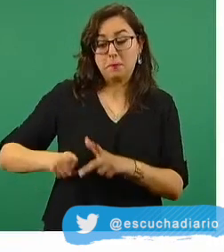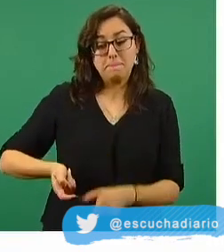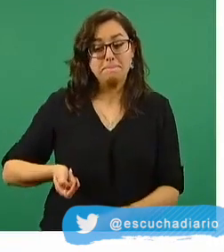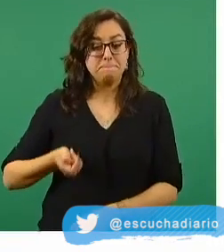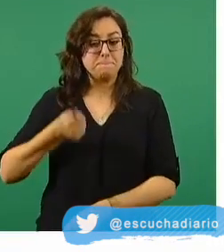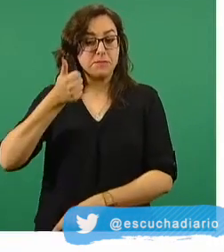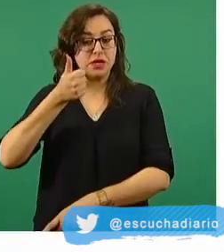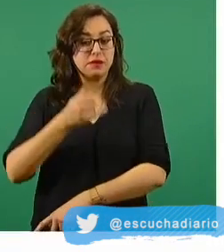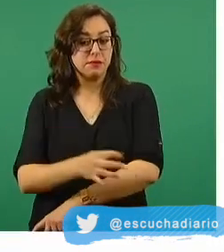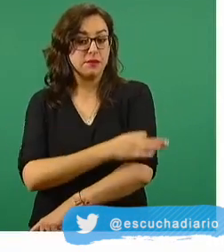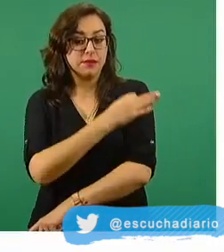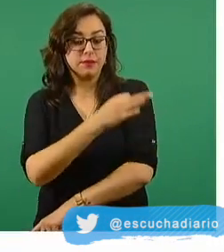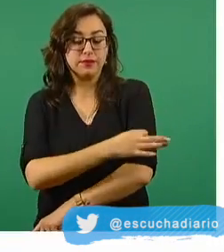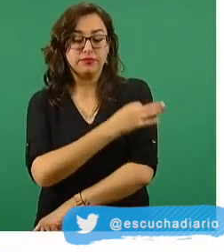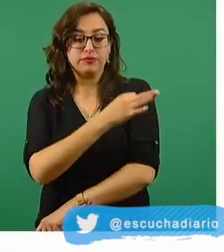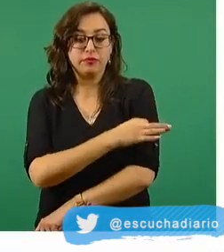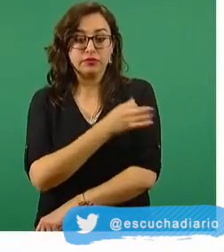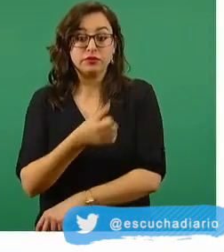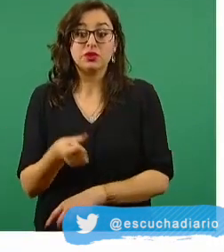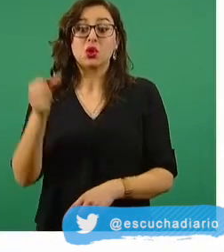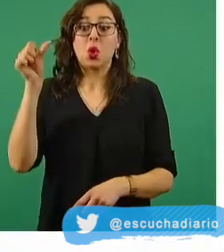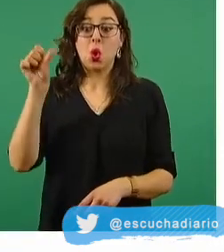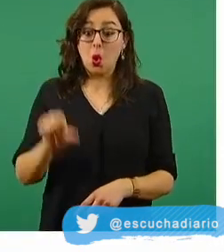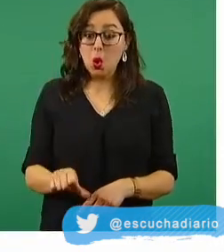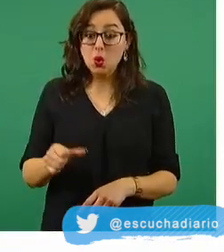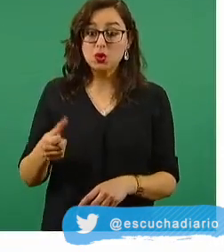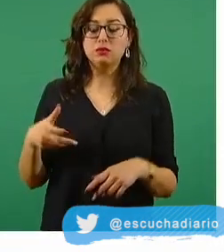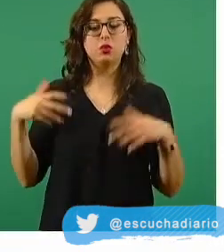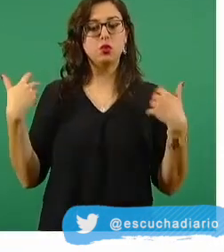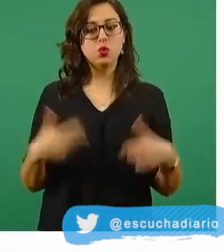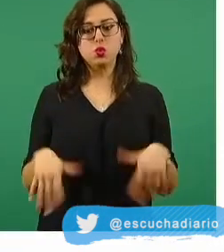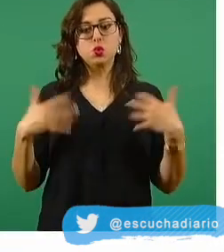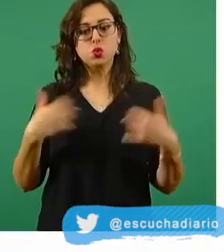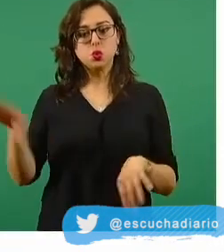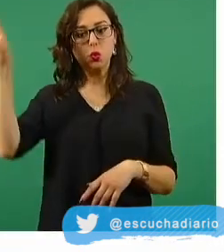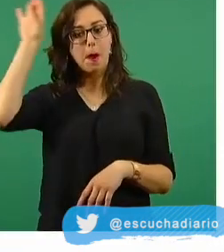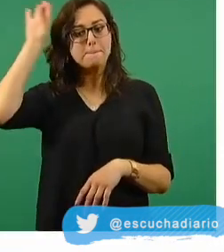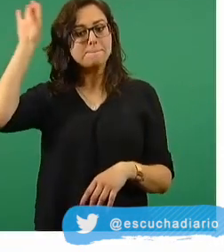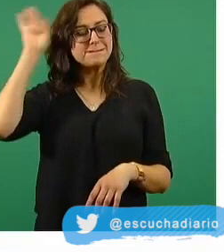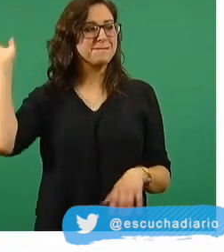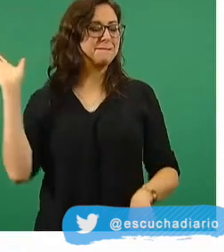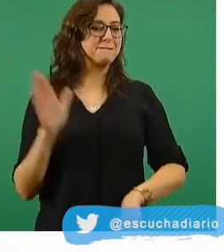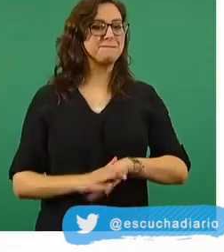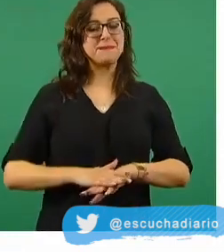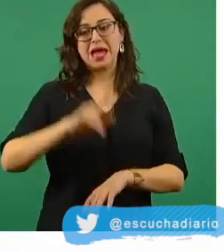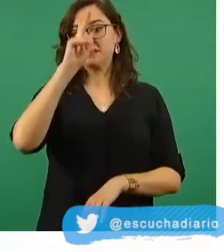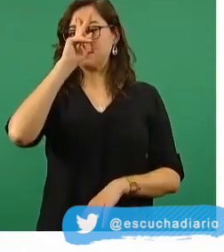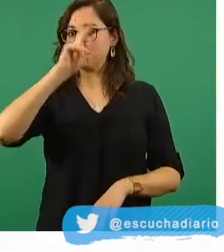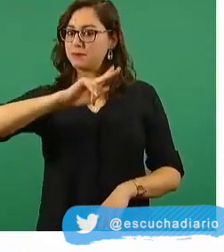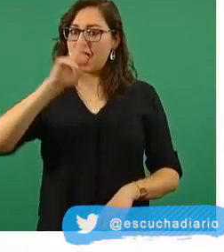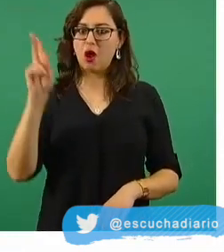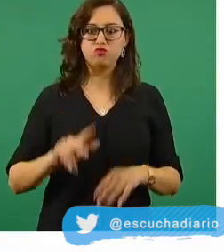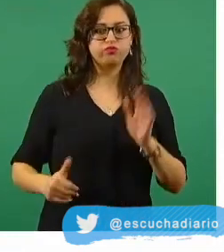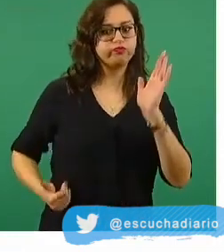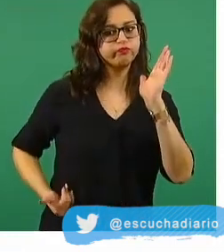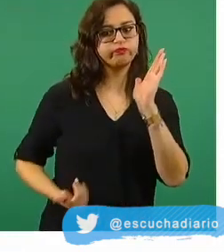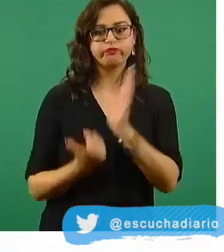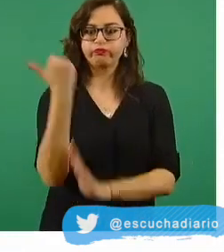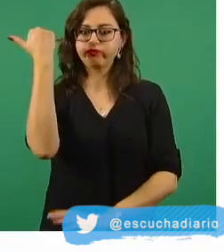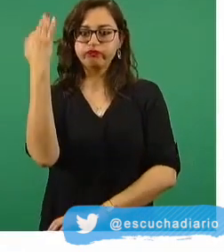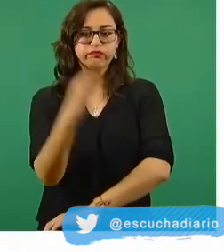vacuna contra el virus SARS-CoV-2, que el día de hoy es el día que más vacuna se ha aplicado a nivel